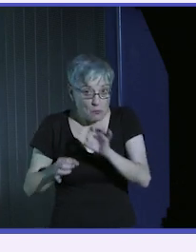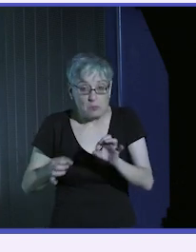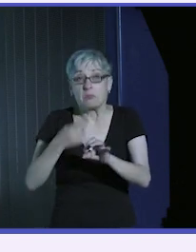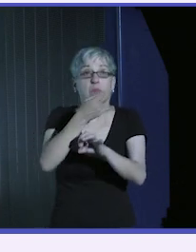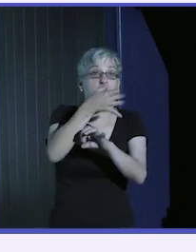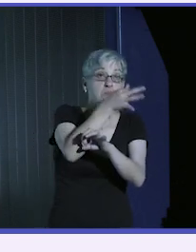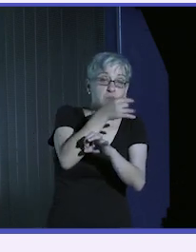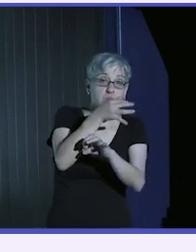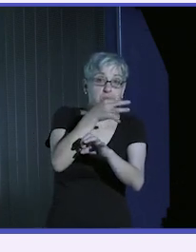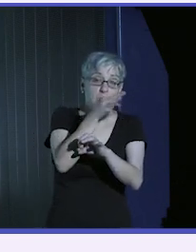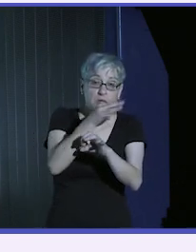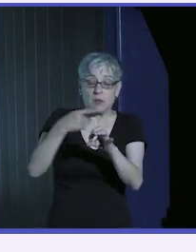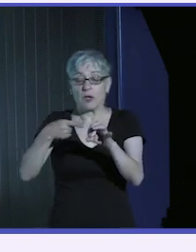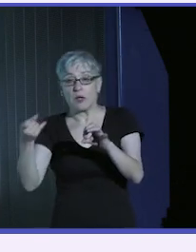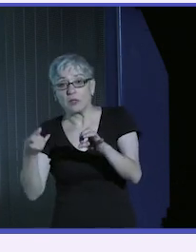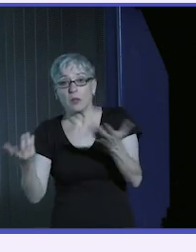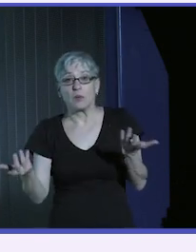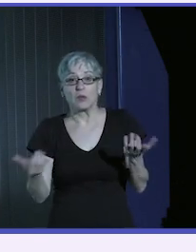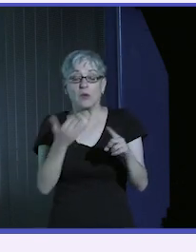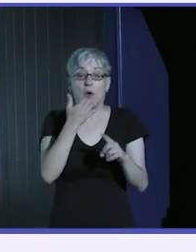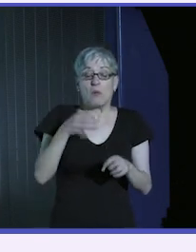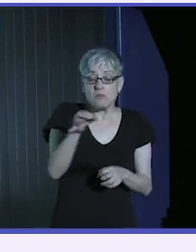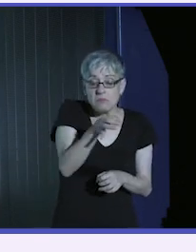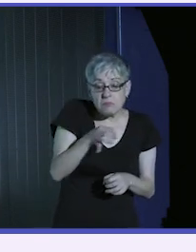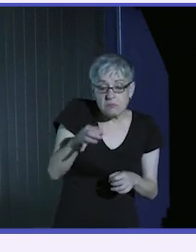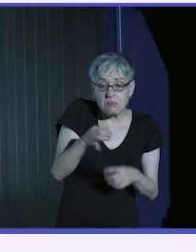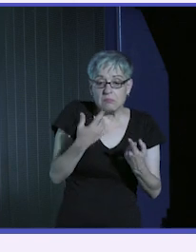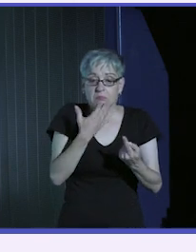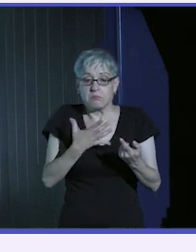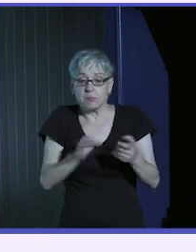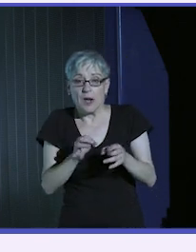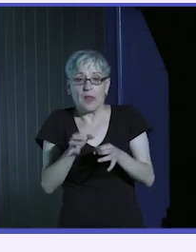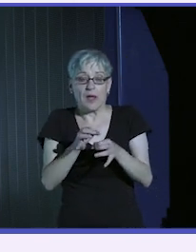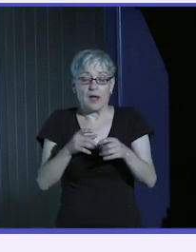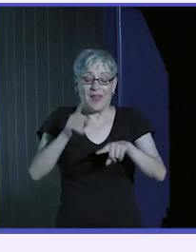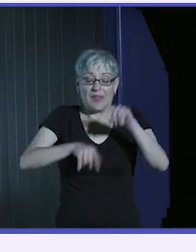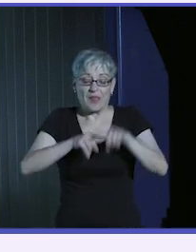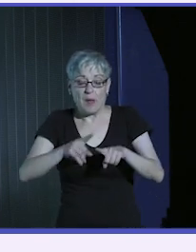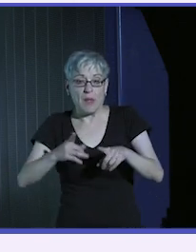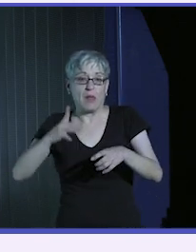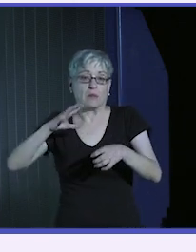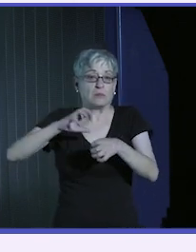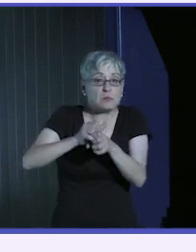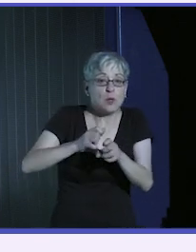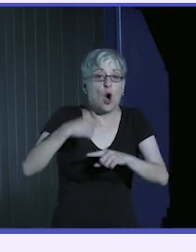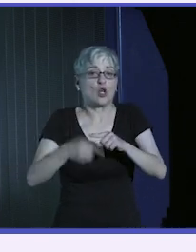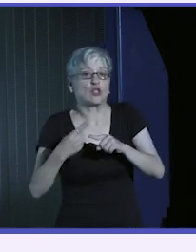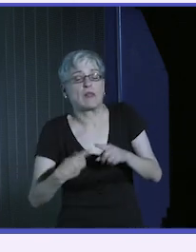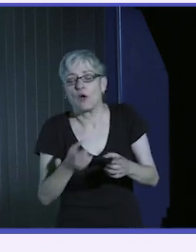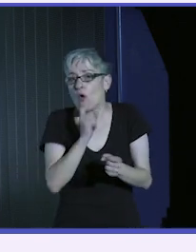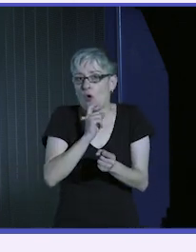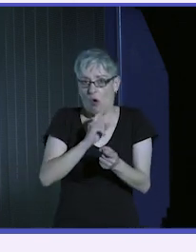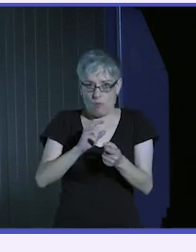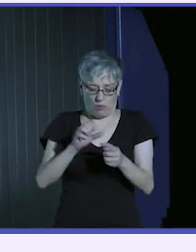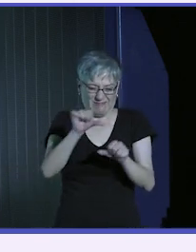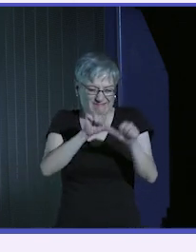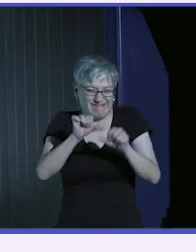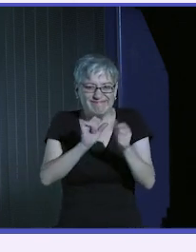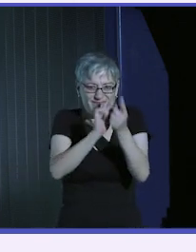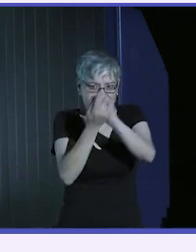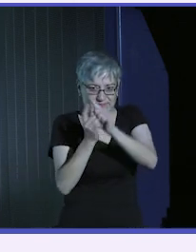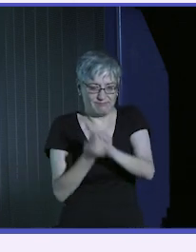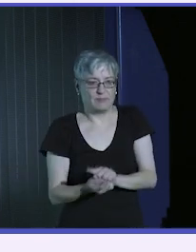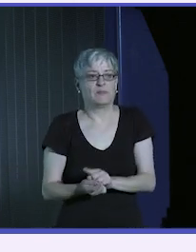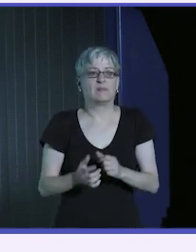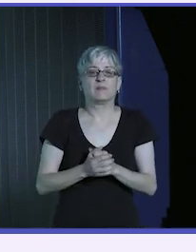de, pues, el spin de una partícula. El spin es cómo se comporta esa partícula cuando la sometes a rotación. Quizá un ejemplo más